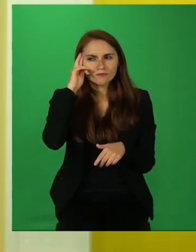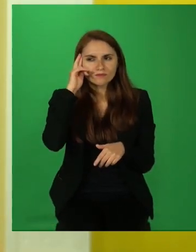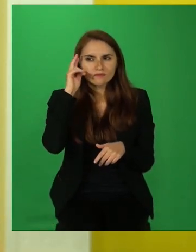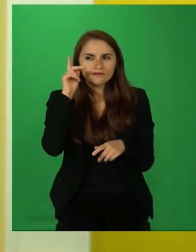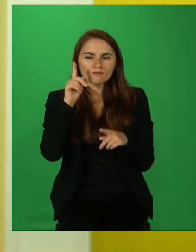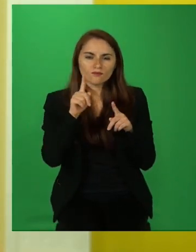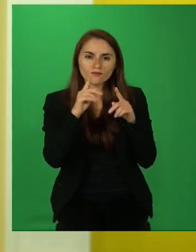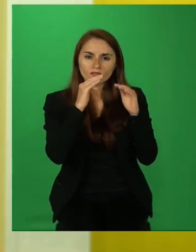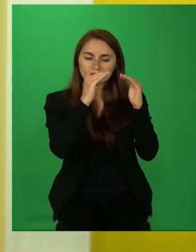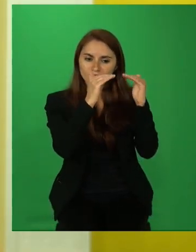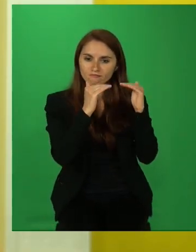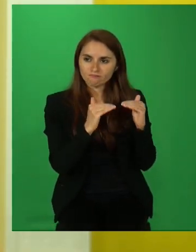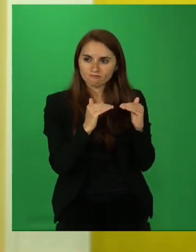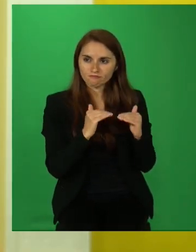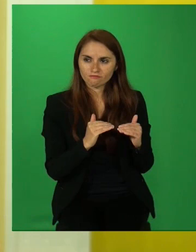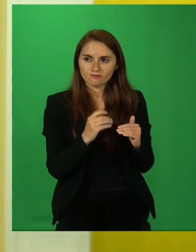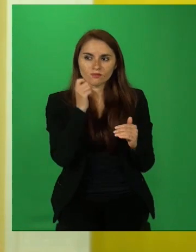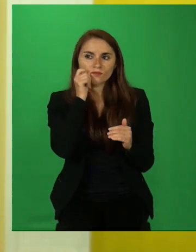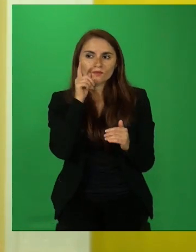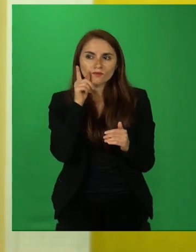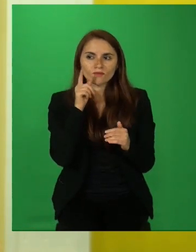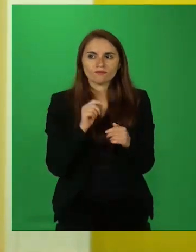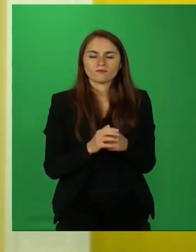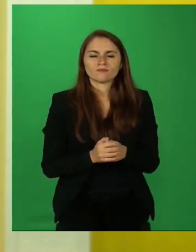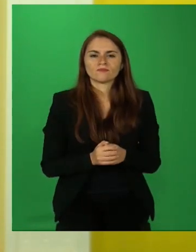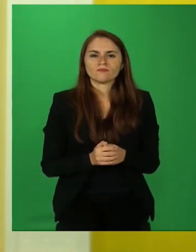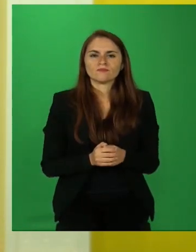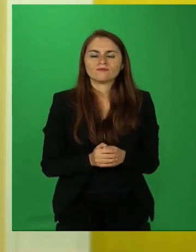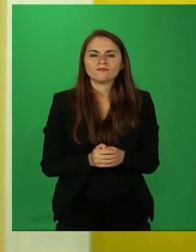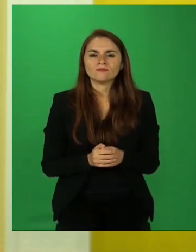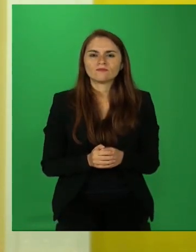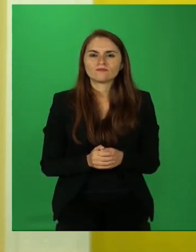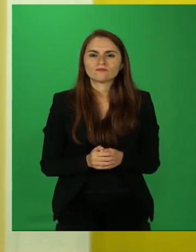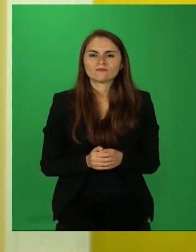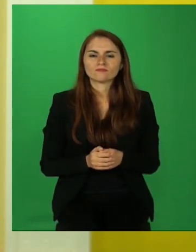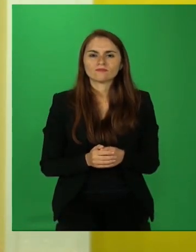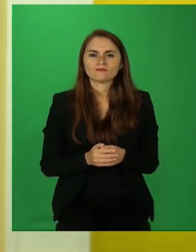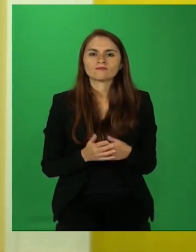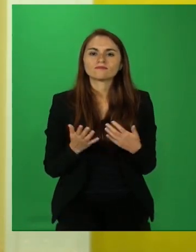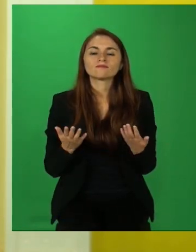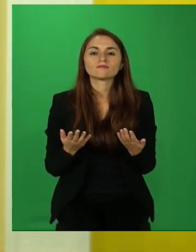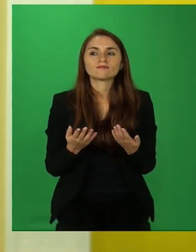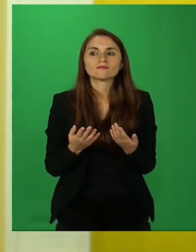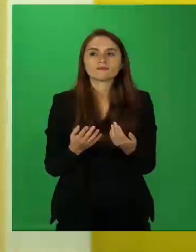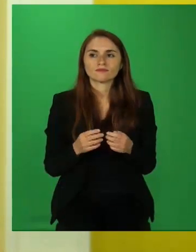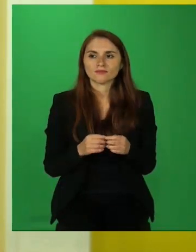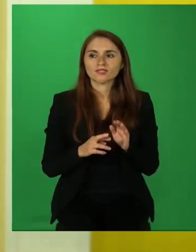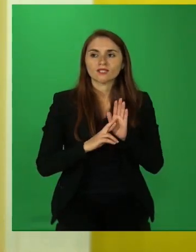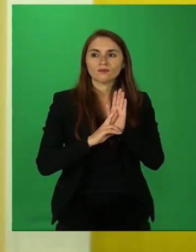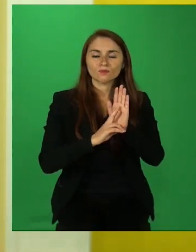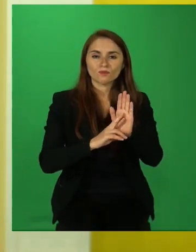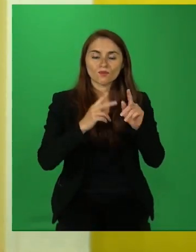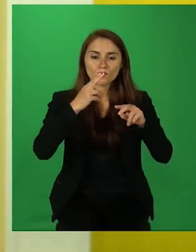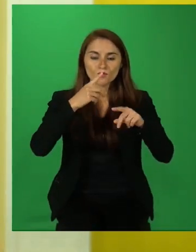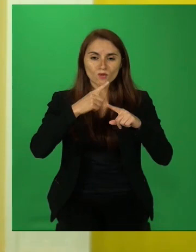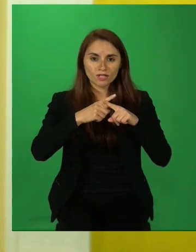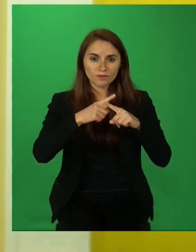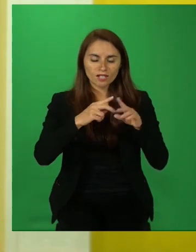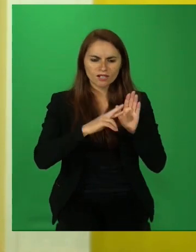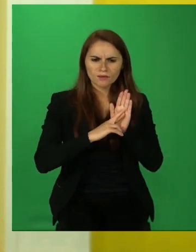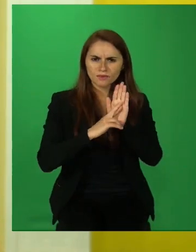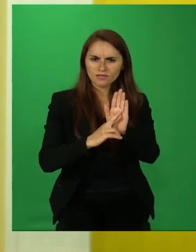elemento muy importante un contenido muy importante que tiene relación con la representación de la multiplicación